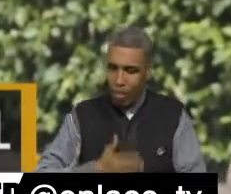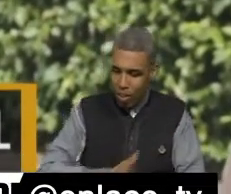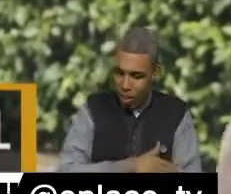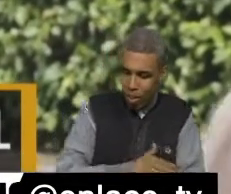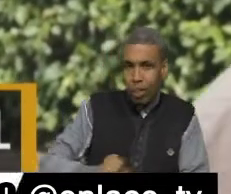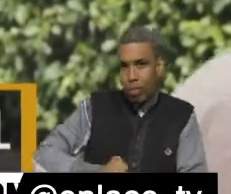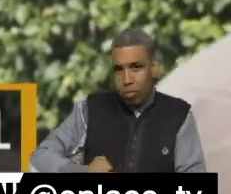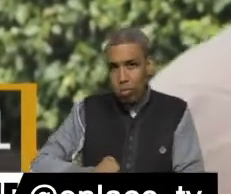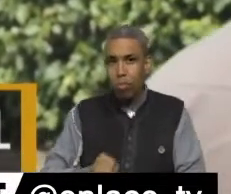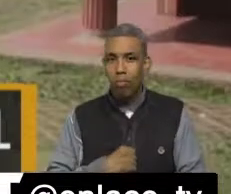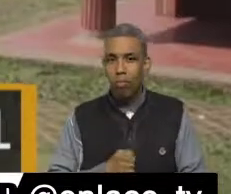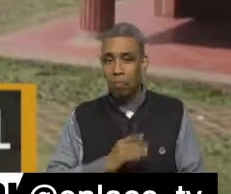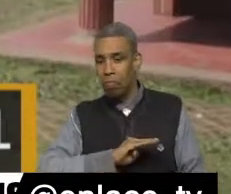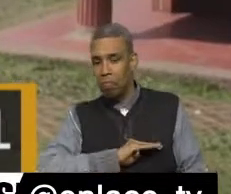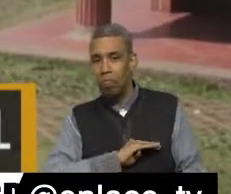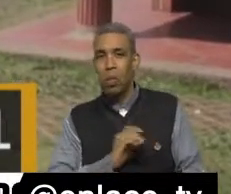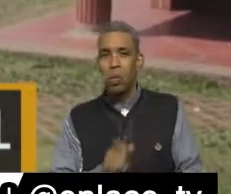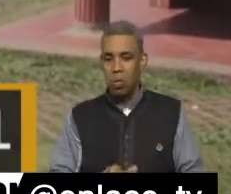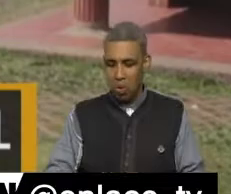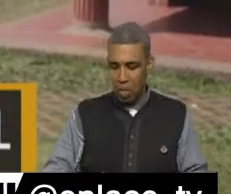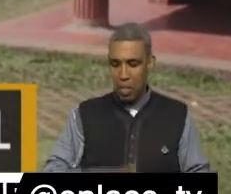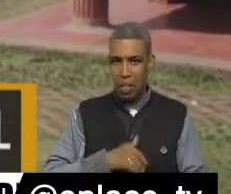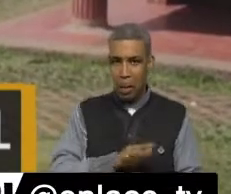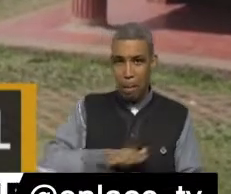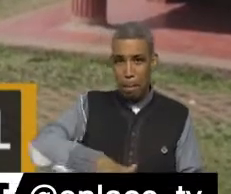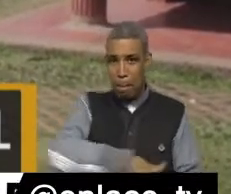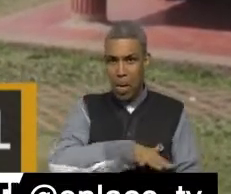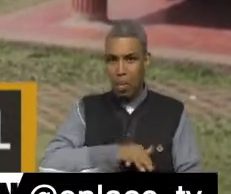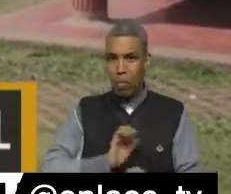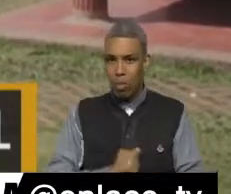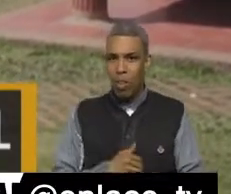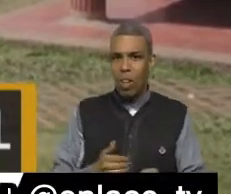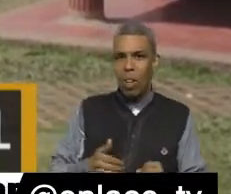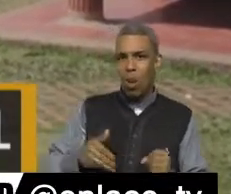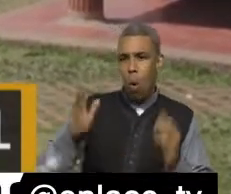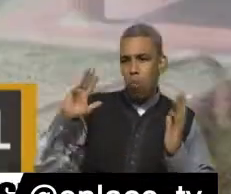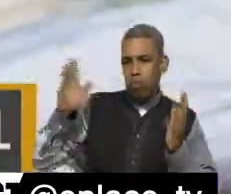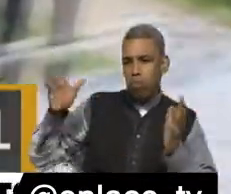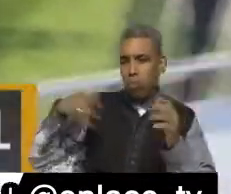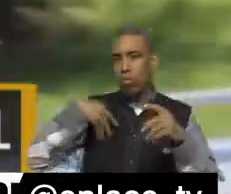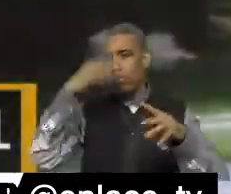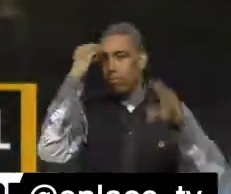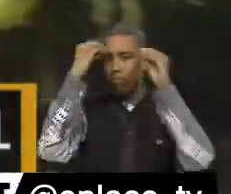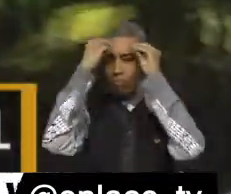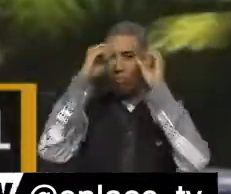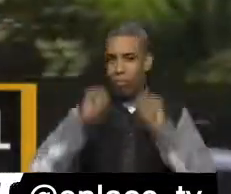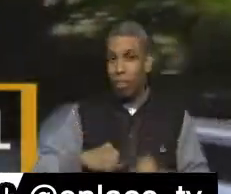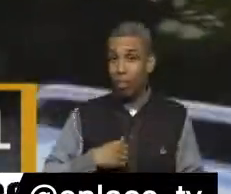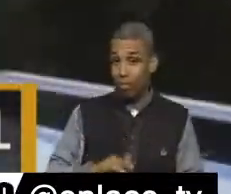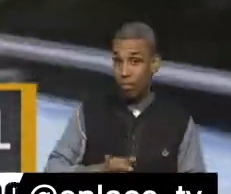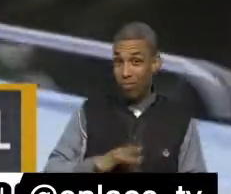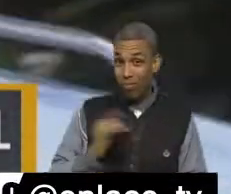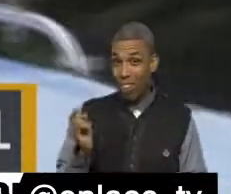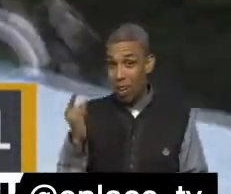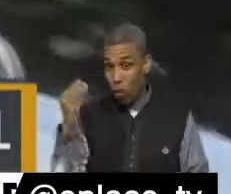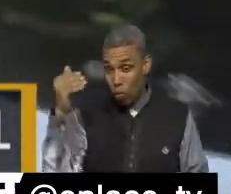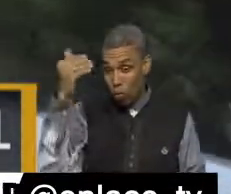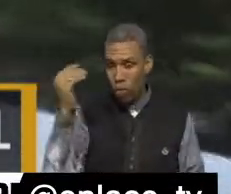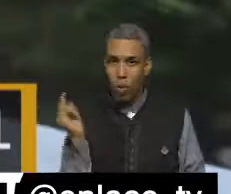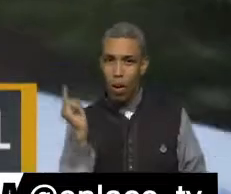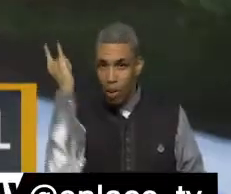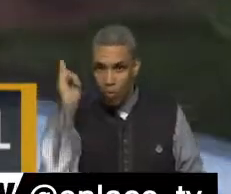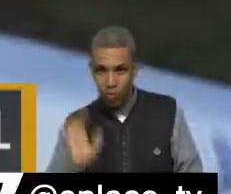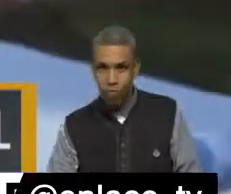Medio Ambiente, para que todo el mundo esté preparado y esté atento a estas emergencias que por naturaleza